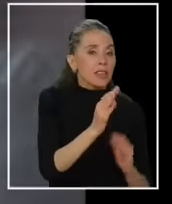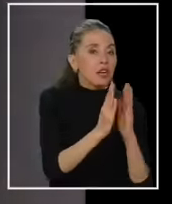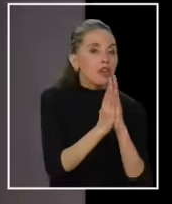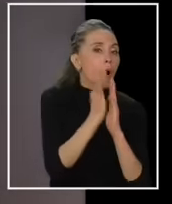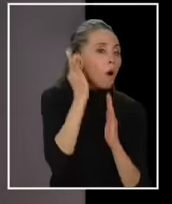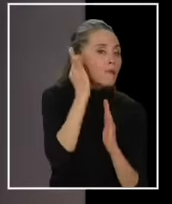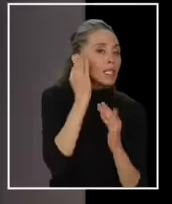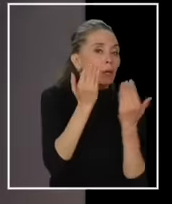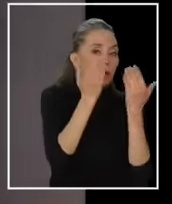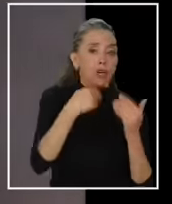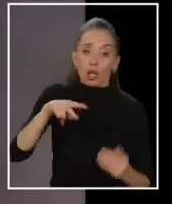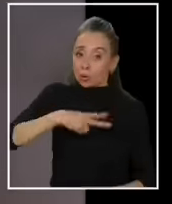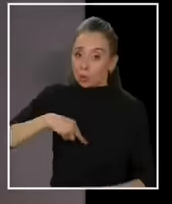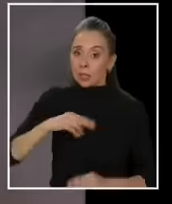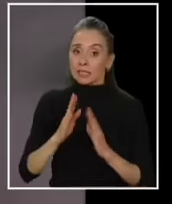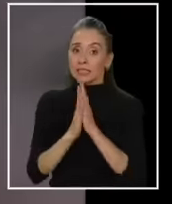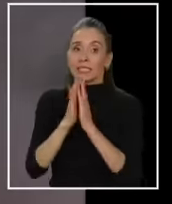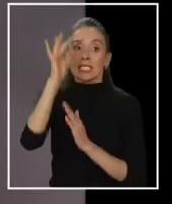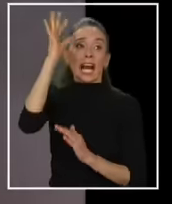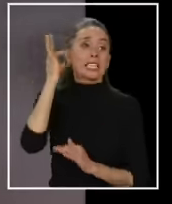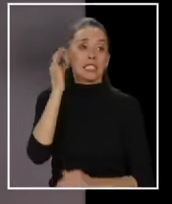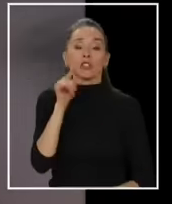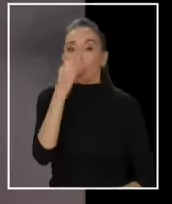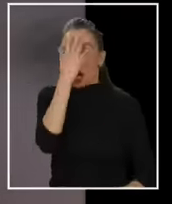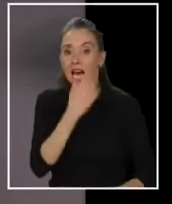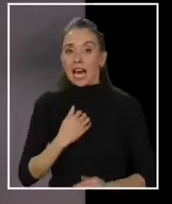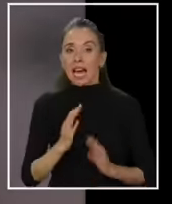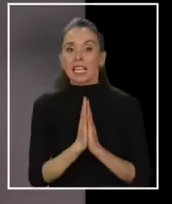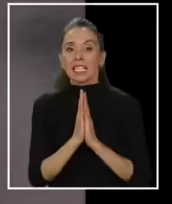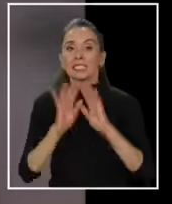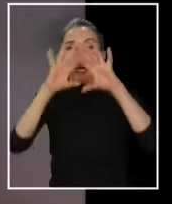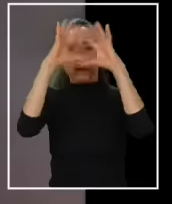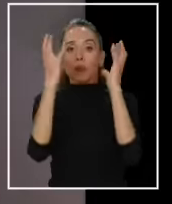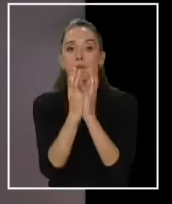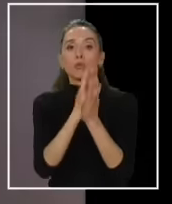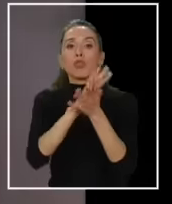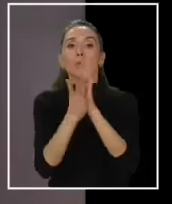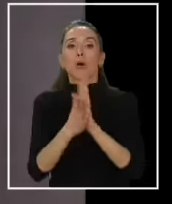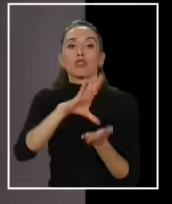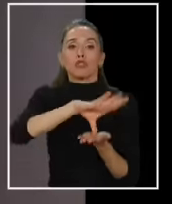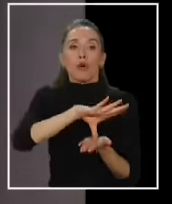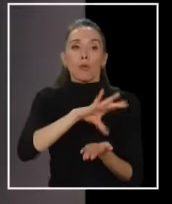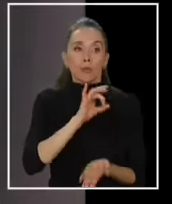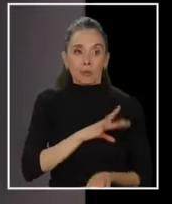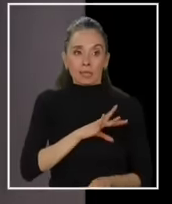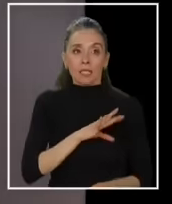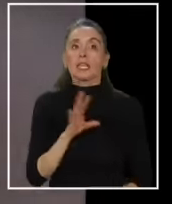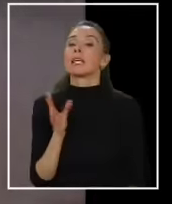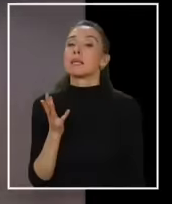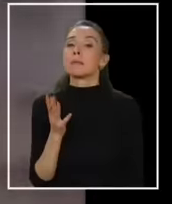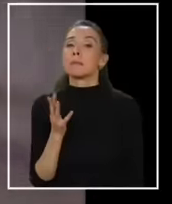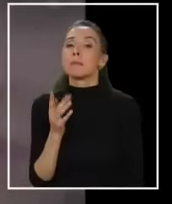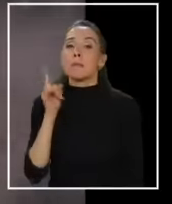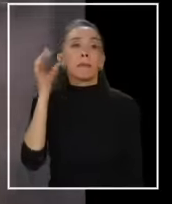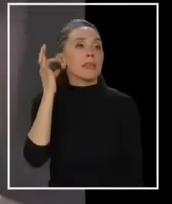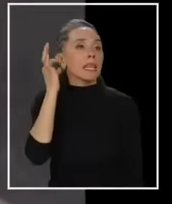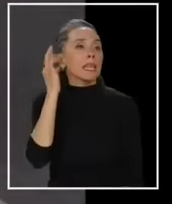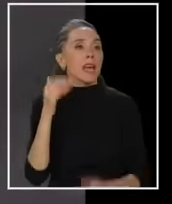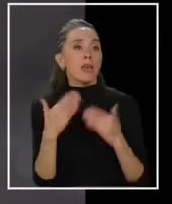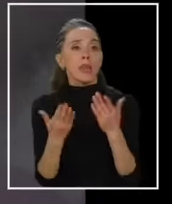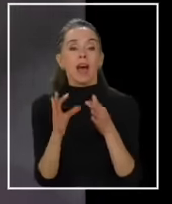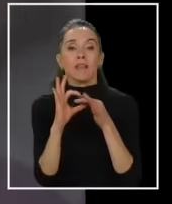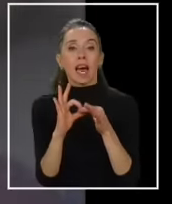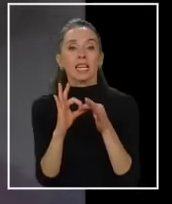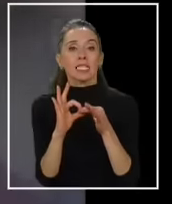despedida? ¿Nuestra Señora? Sí. Que rezáramos por el mundo y por todo el país y que ella agradecía